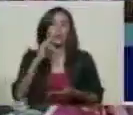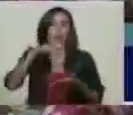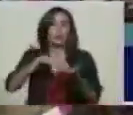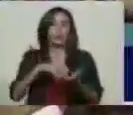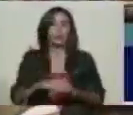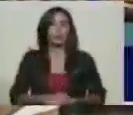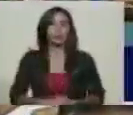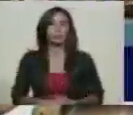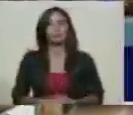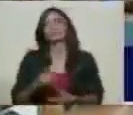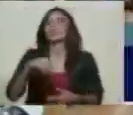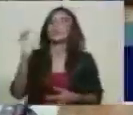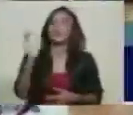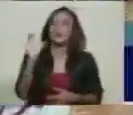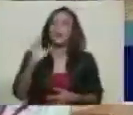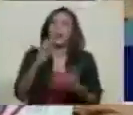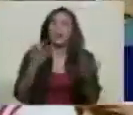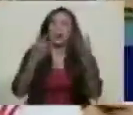En Caracas.